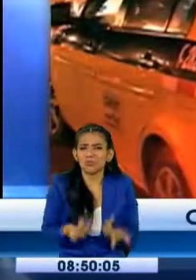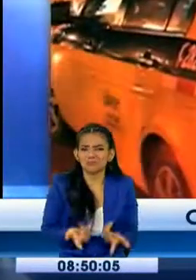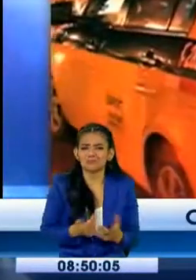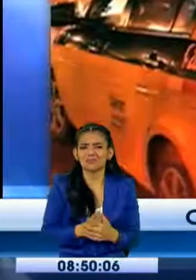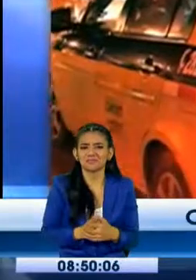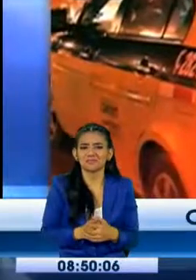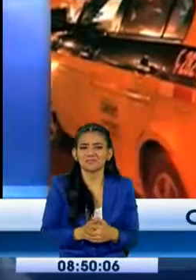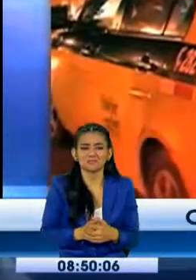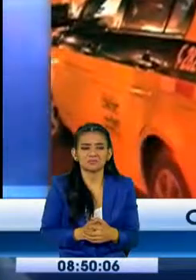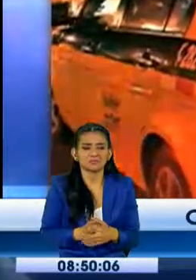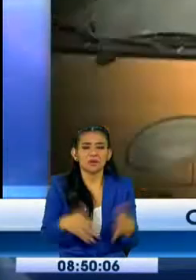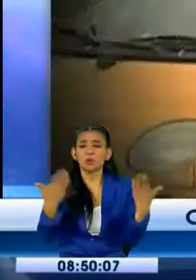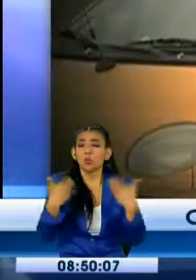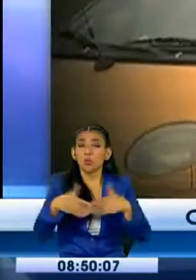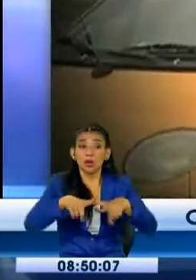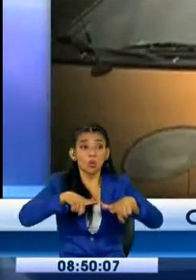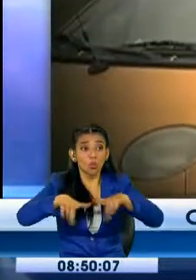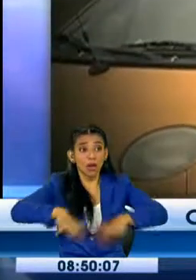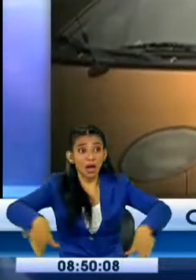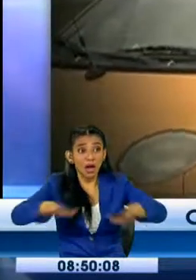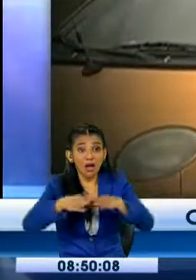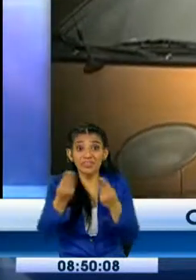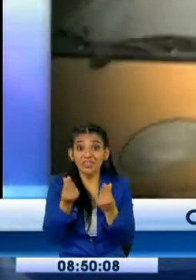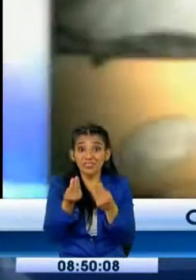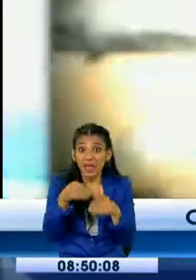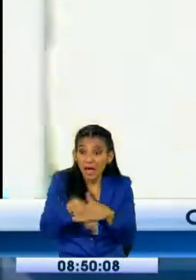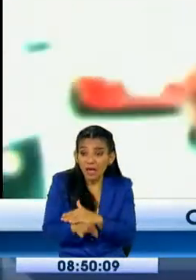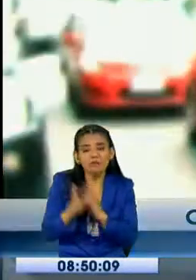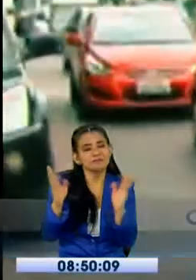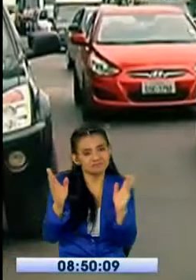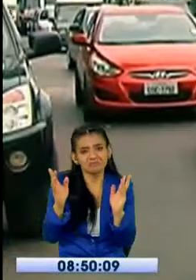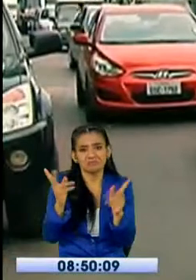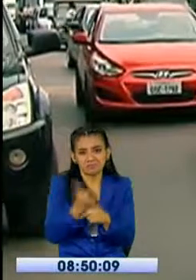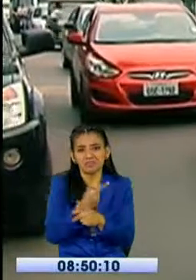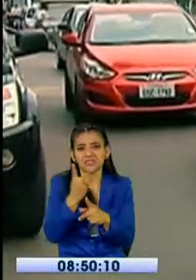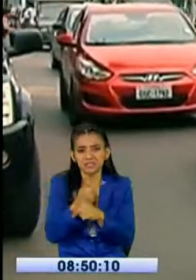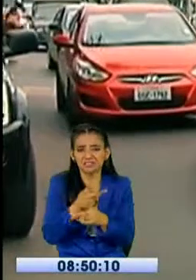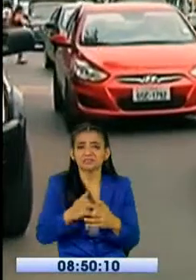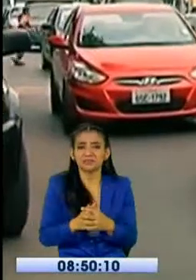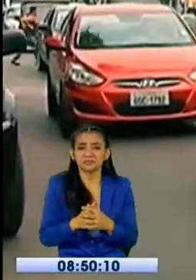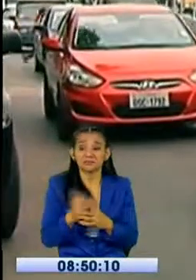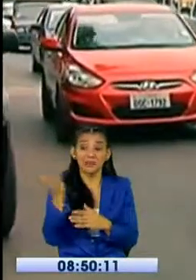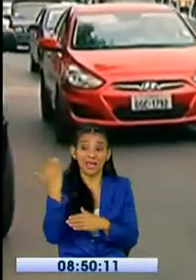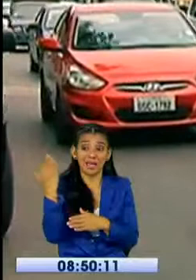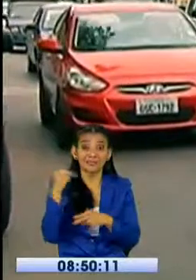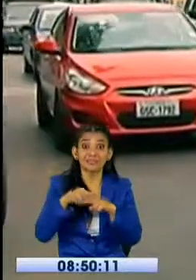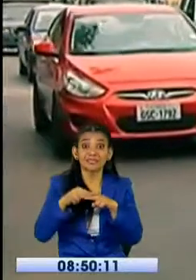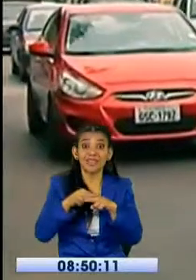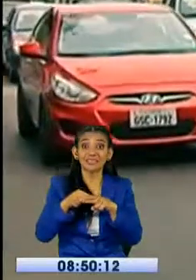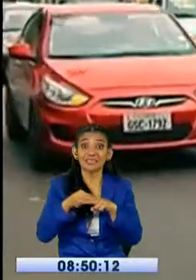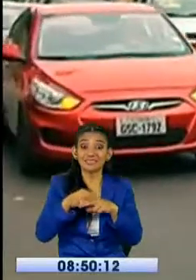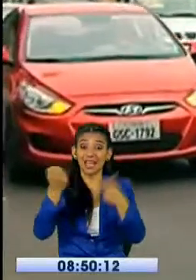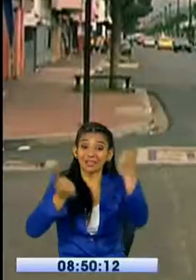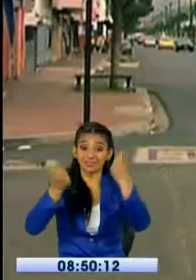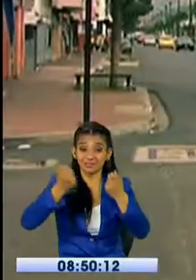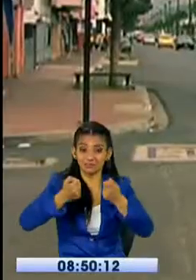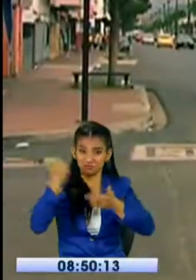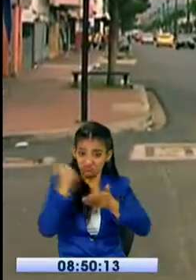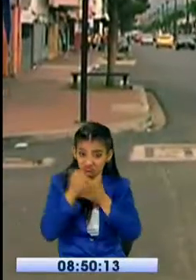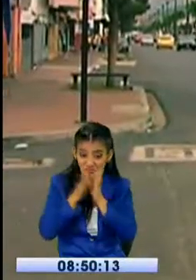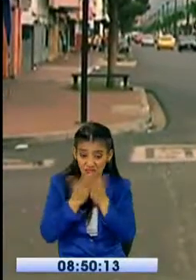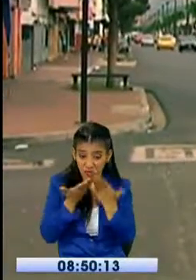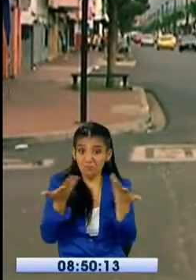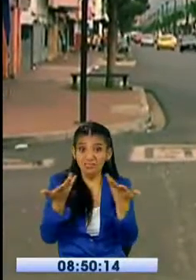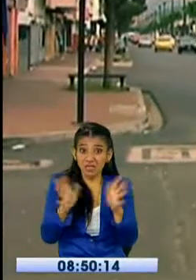Todo lugar que se maneja dinero, hay el riesgo. Antes los taxistas informales eran estigmatizados a cuenta